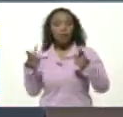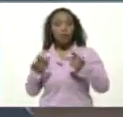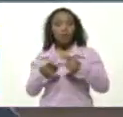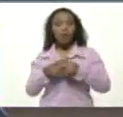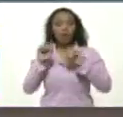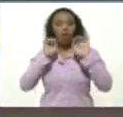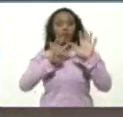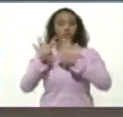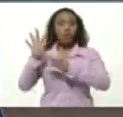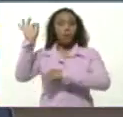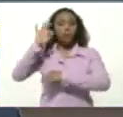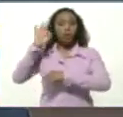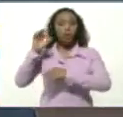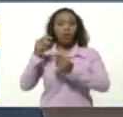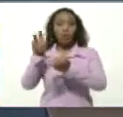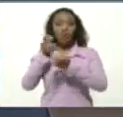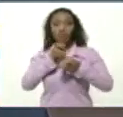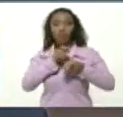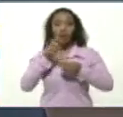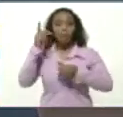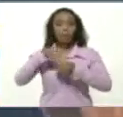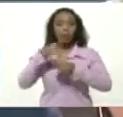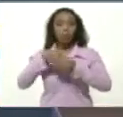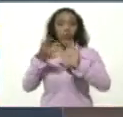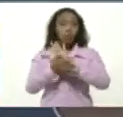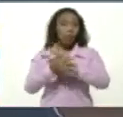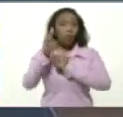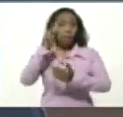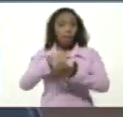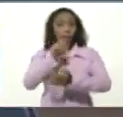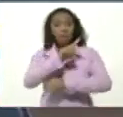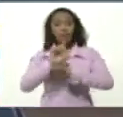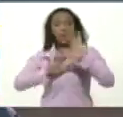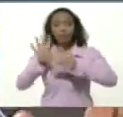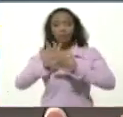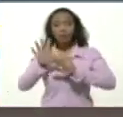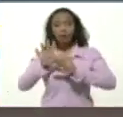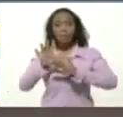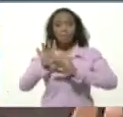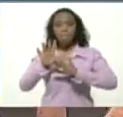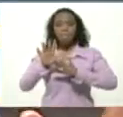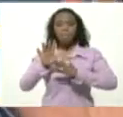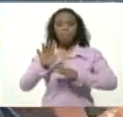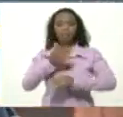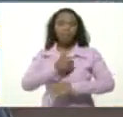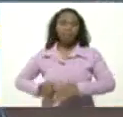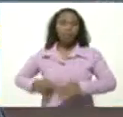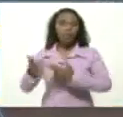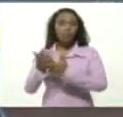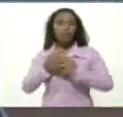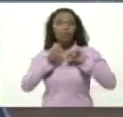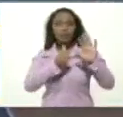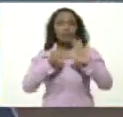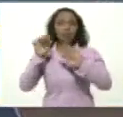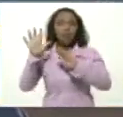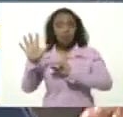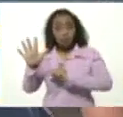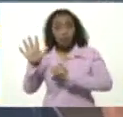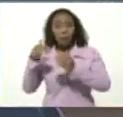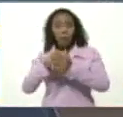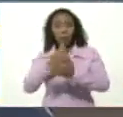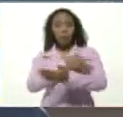de los recursos e ingresos de la renta petrolera, porque en el 2015, presidente, se llegó a recibir unos 65 mil millones de dólares aproximadamente